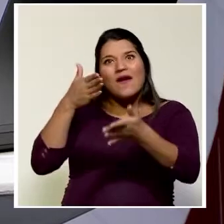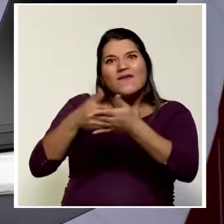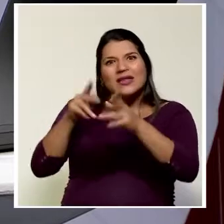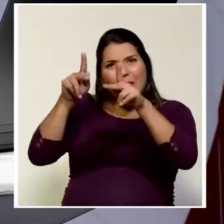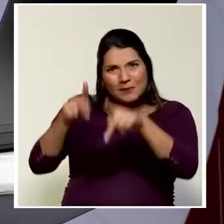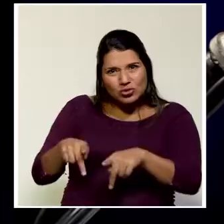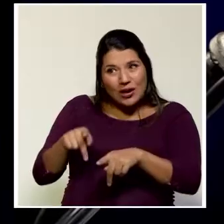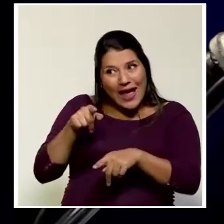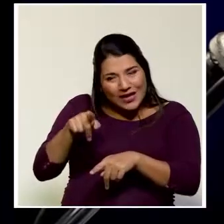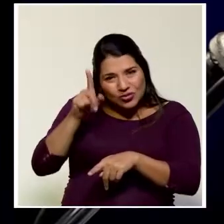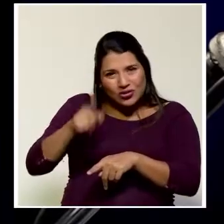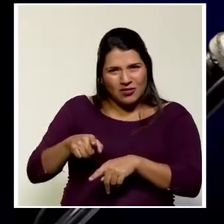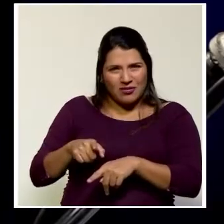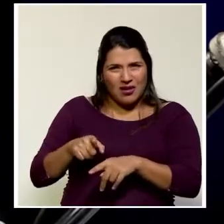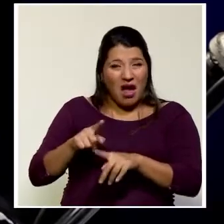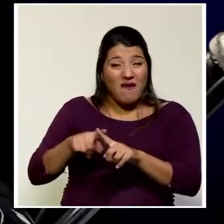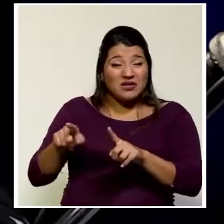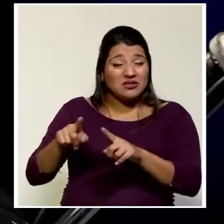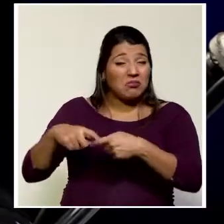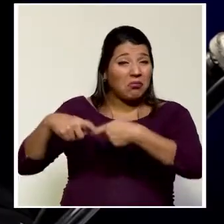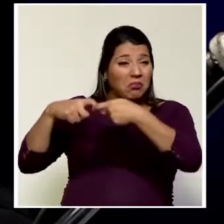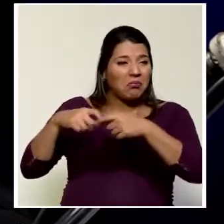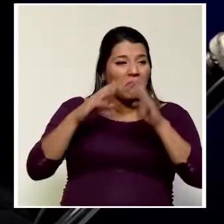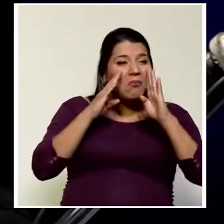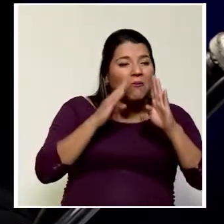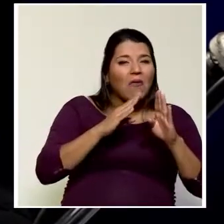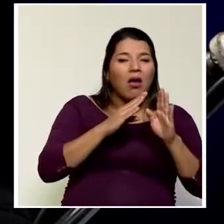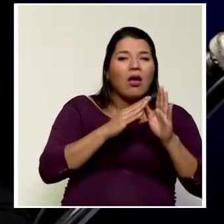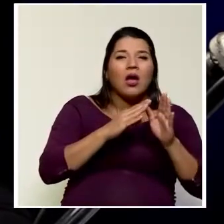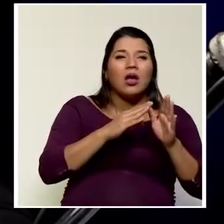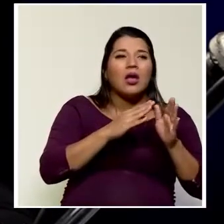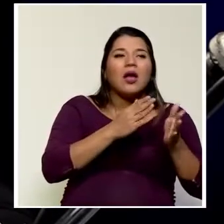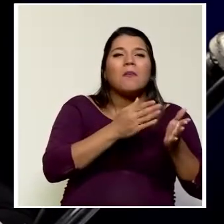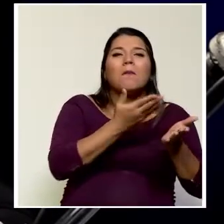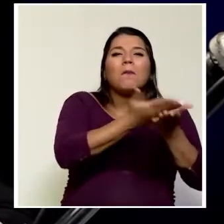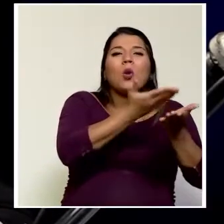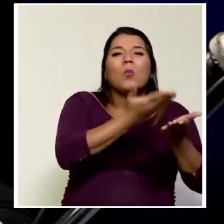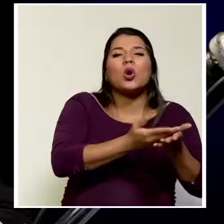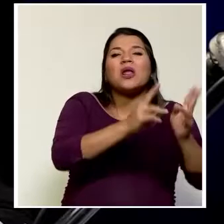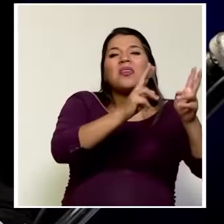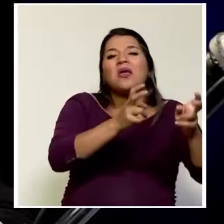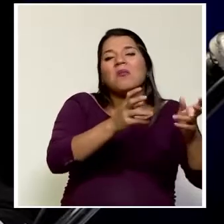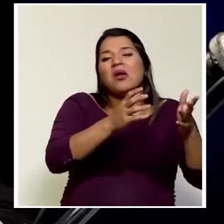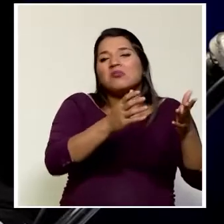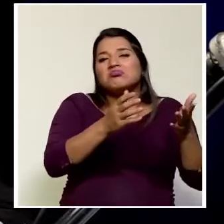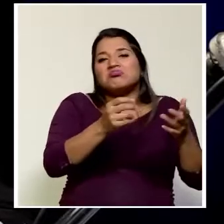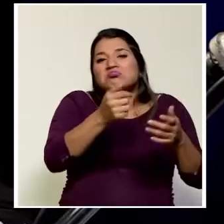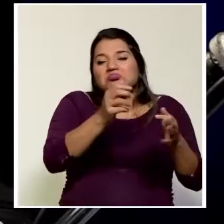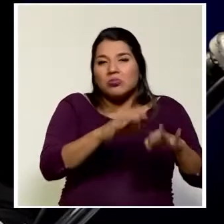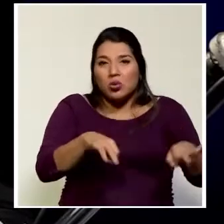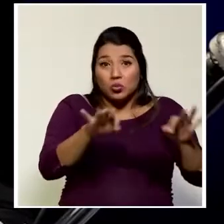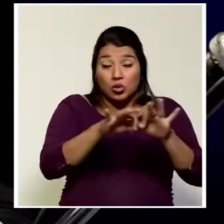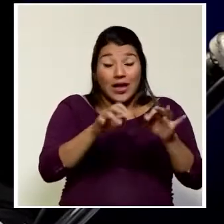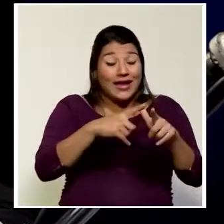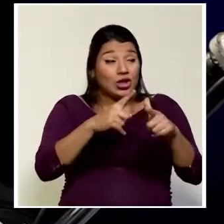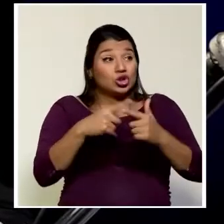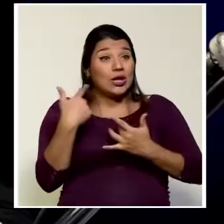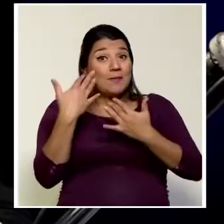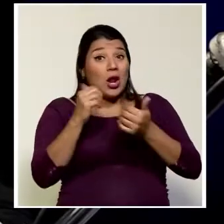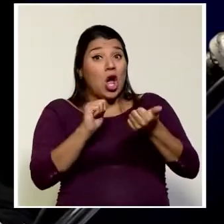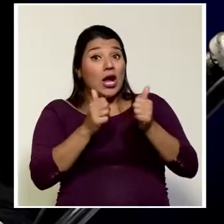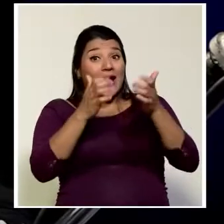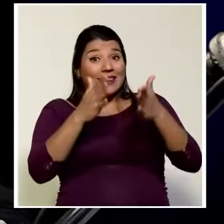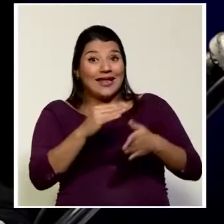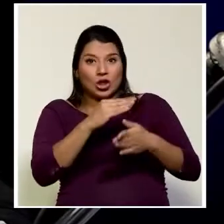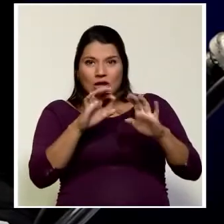Sí, lo cierto es que podríamos o esperaríamos que los candidatos y sus equipos puedan afinar el lápiz,